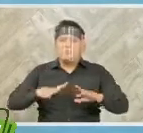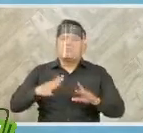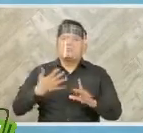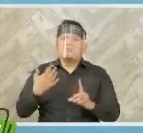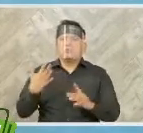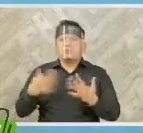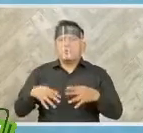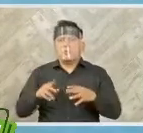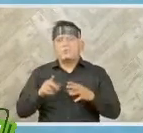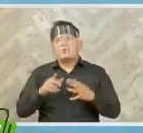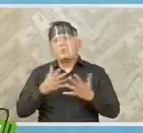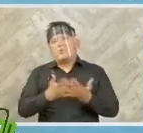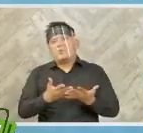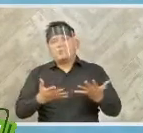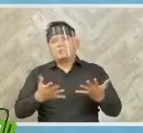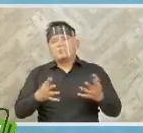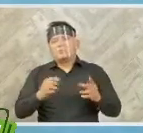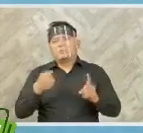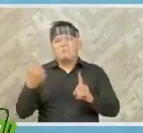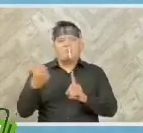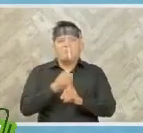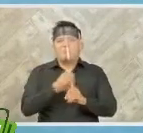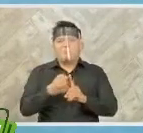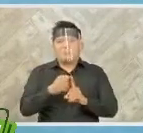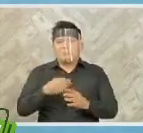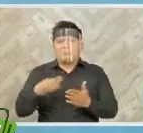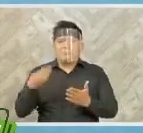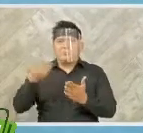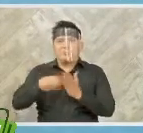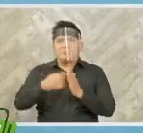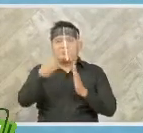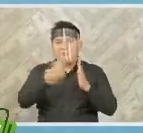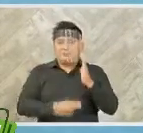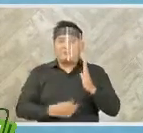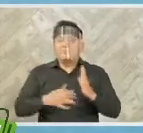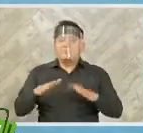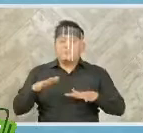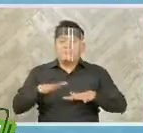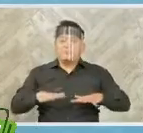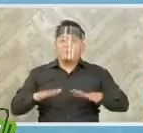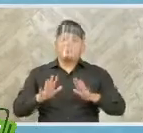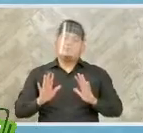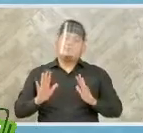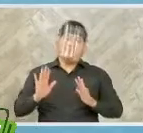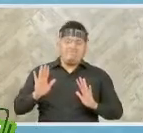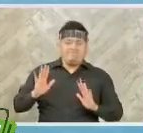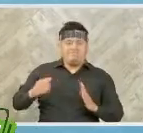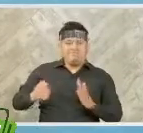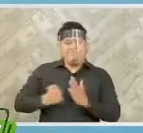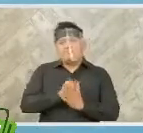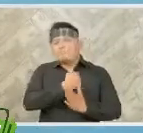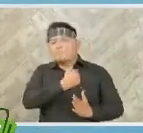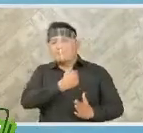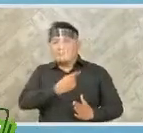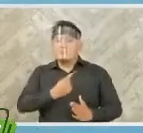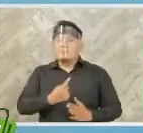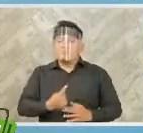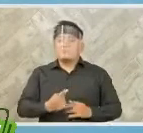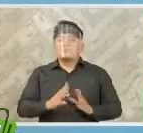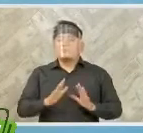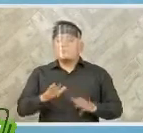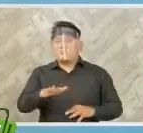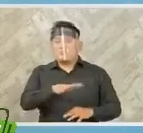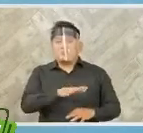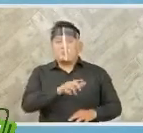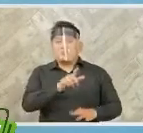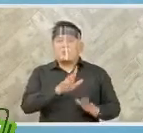que terminan con sanciones y con circunstancias que lamentamos muchas veces producto del inadecuado